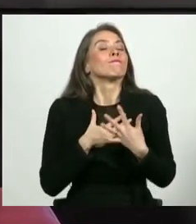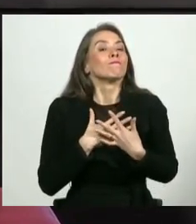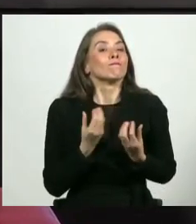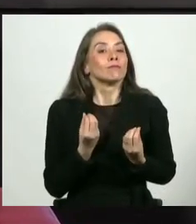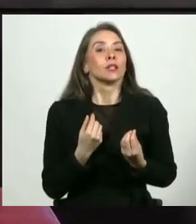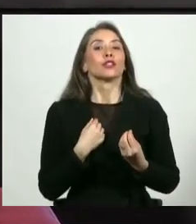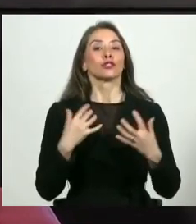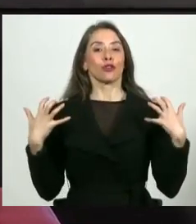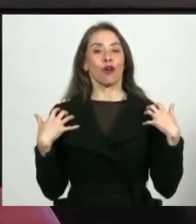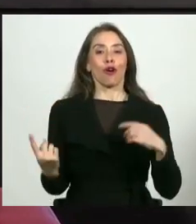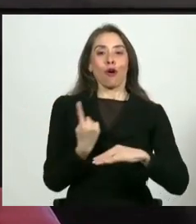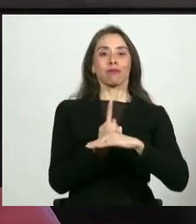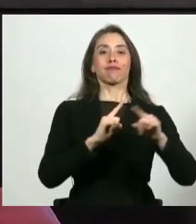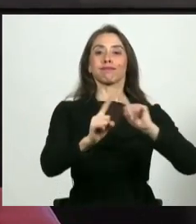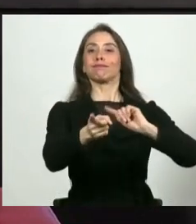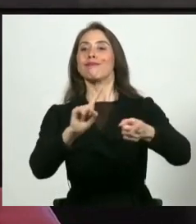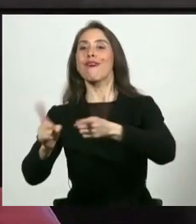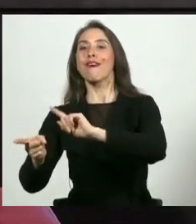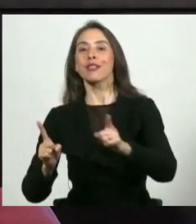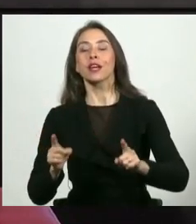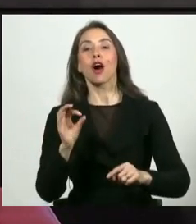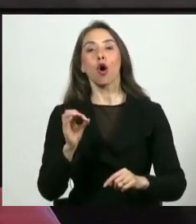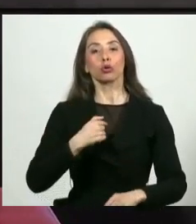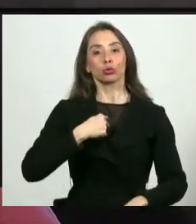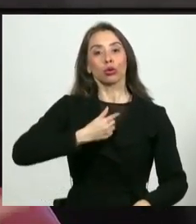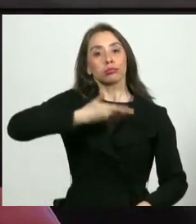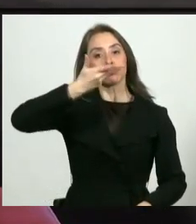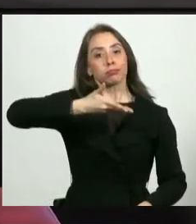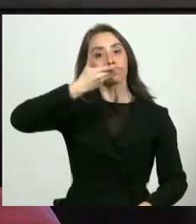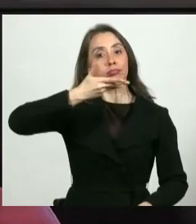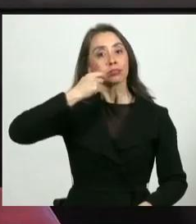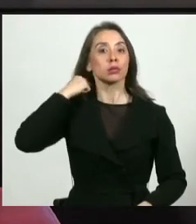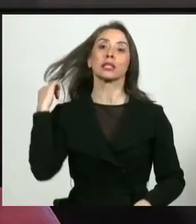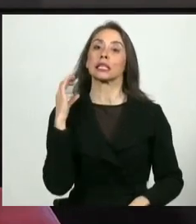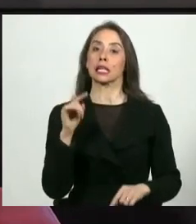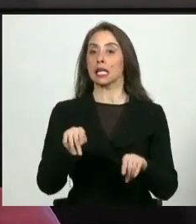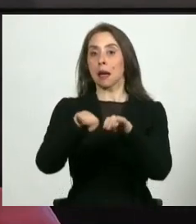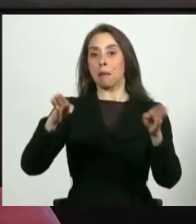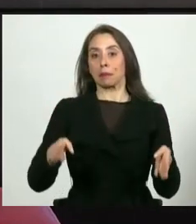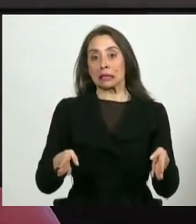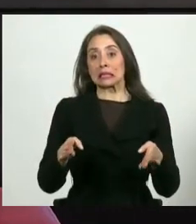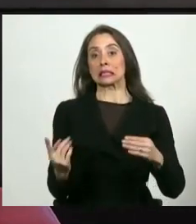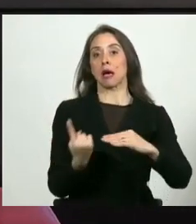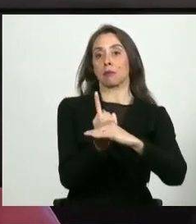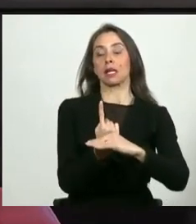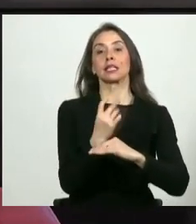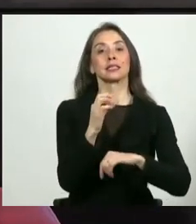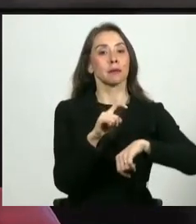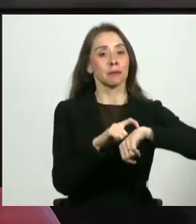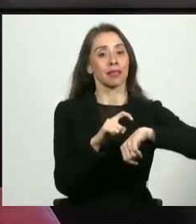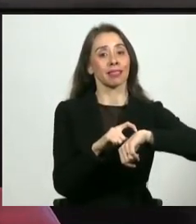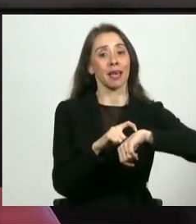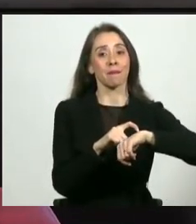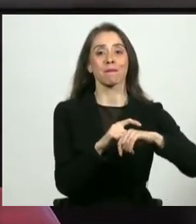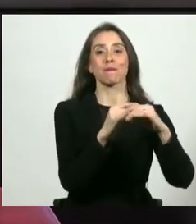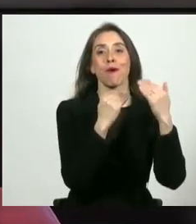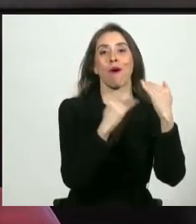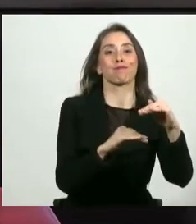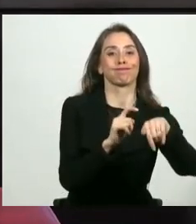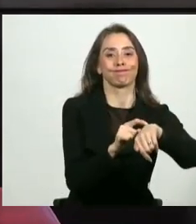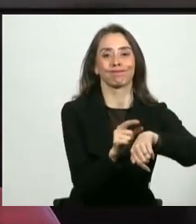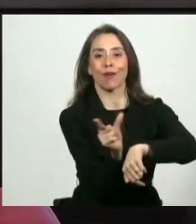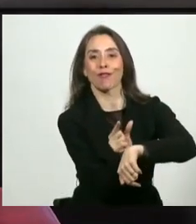como moderador o como panelista, y siempre se dan dos situaciones. Una, que el tiempo es limitado, y por lo